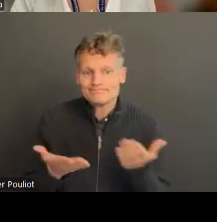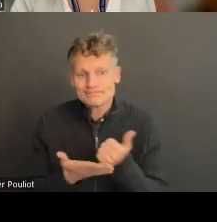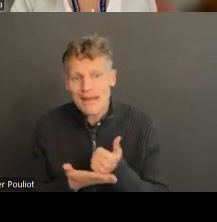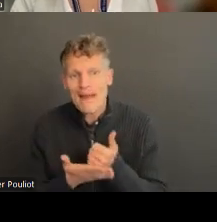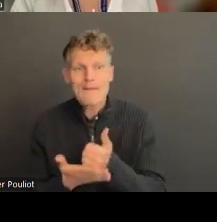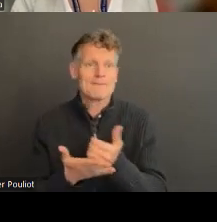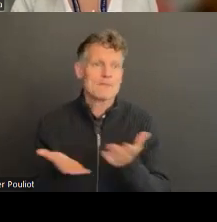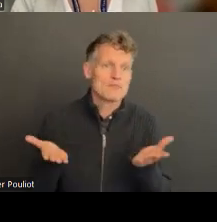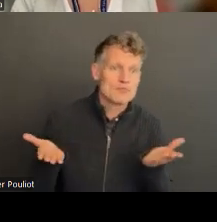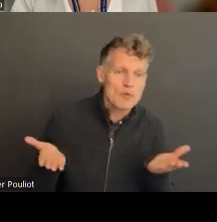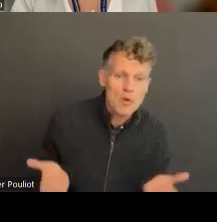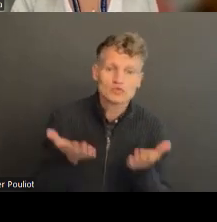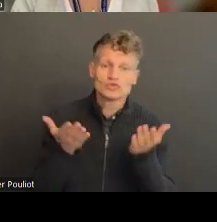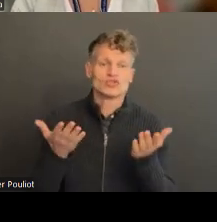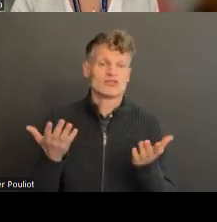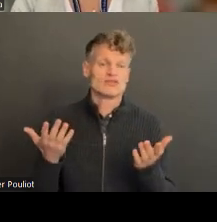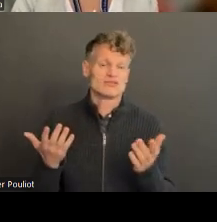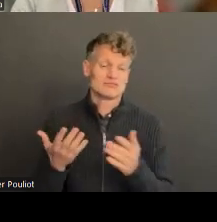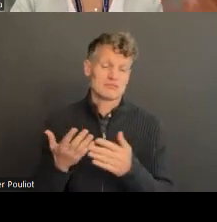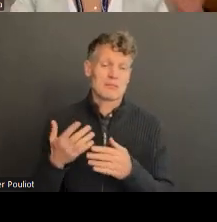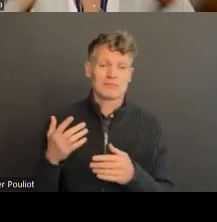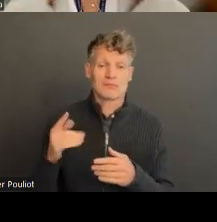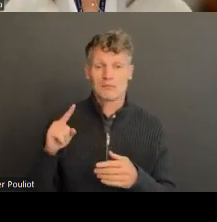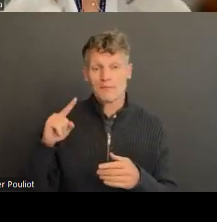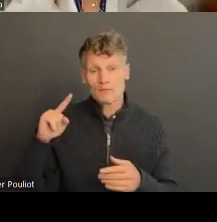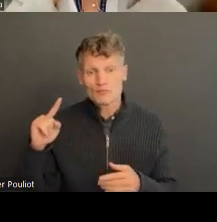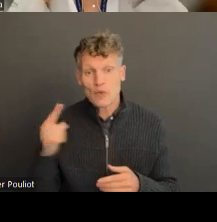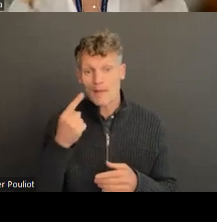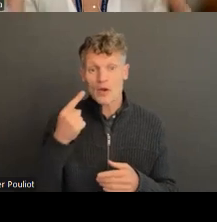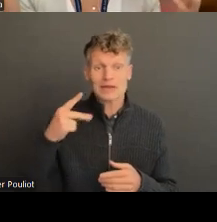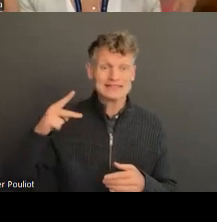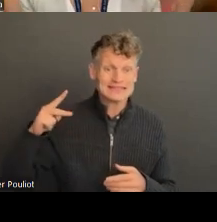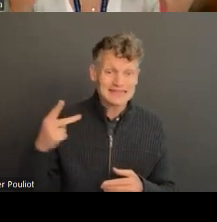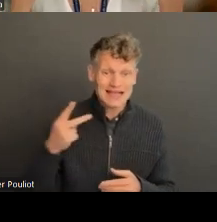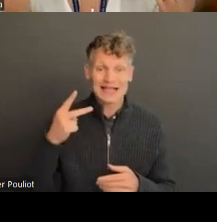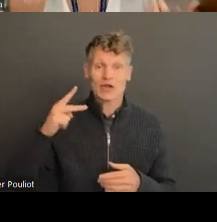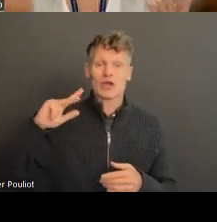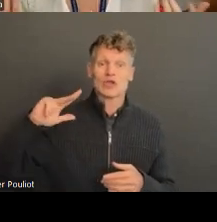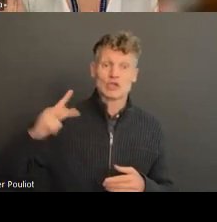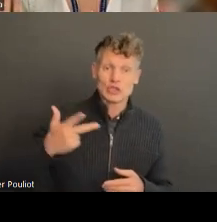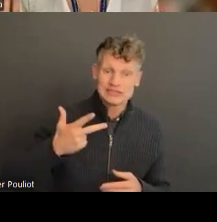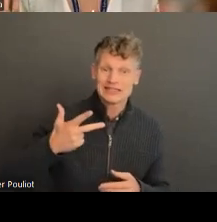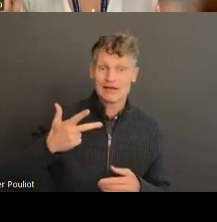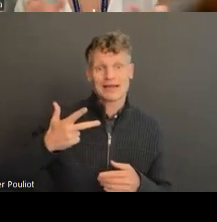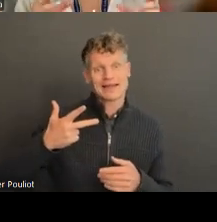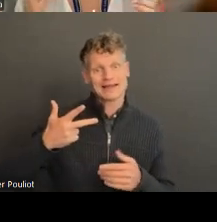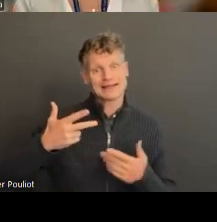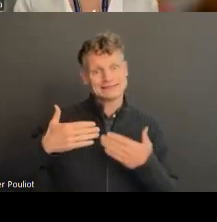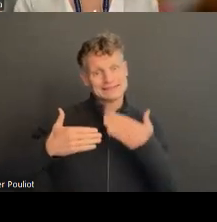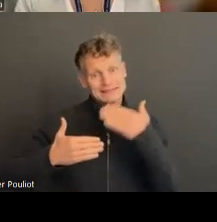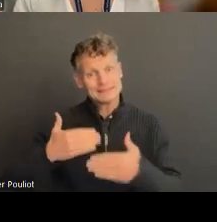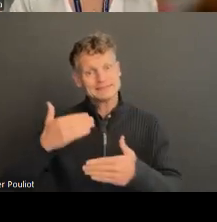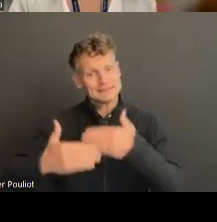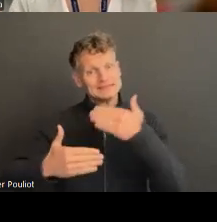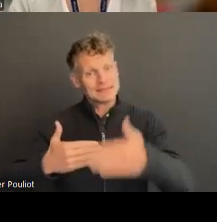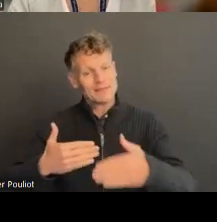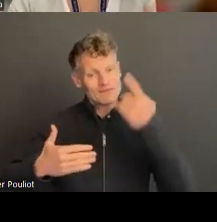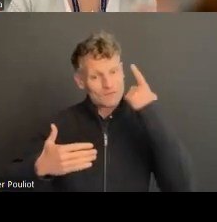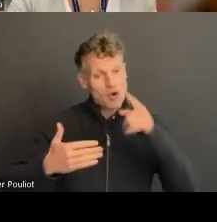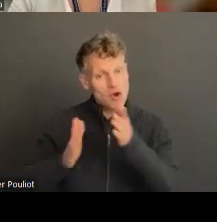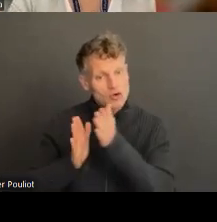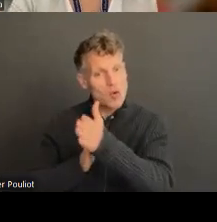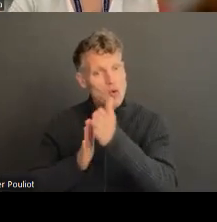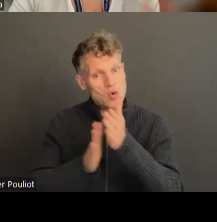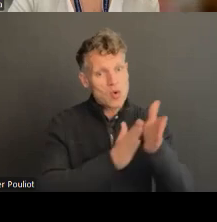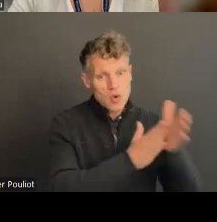mostrarles que existen ciertos resultados finales que tienen que ver con esta reducción de la morbimortalidad, con resultados intermedios de disminuir